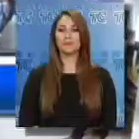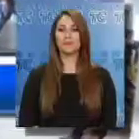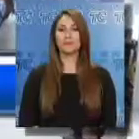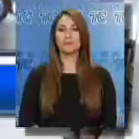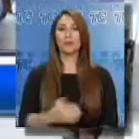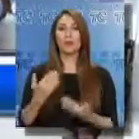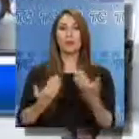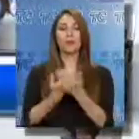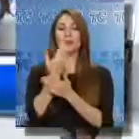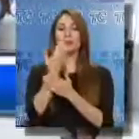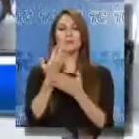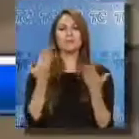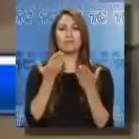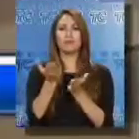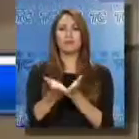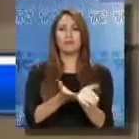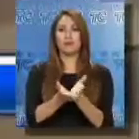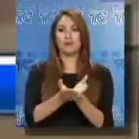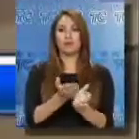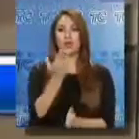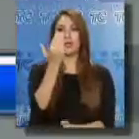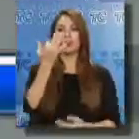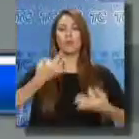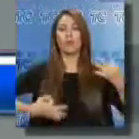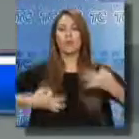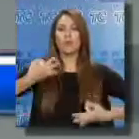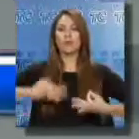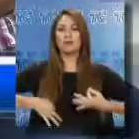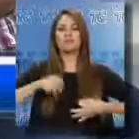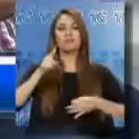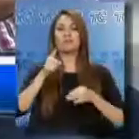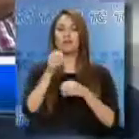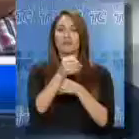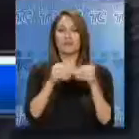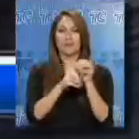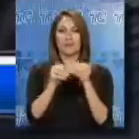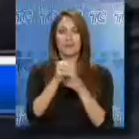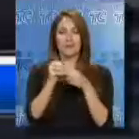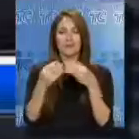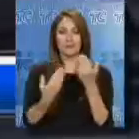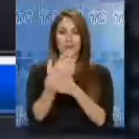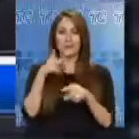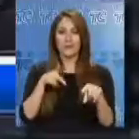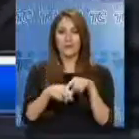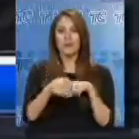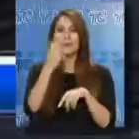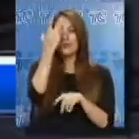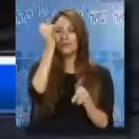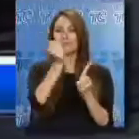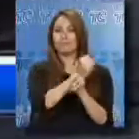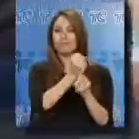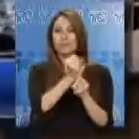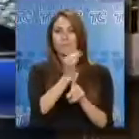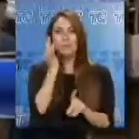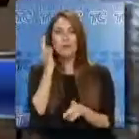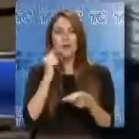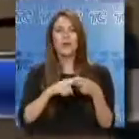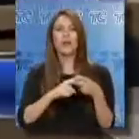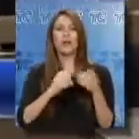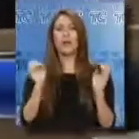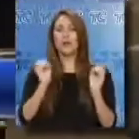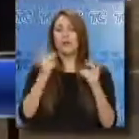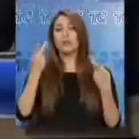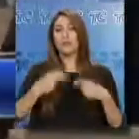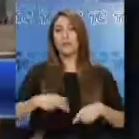En el nuevo complejo brindarán servicio 15 jueces. En materia penal, civil, violencia contra la mujer o integrante de la familia, se